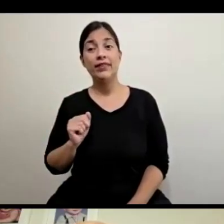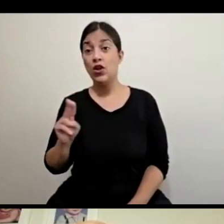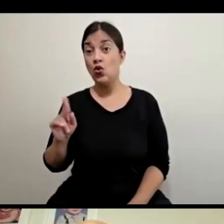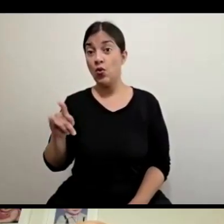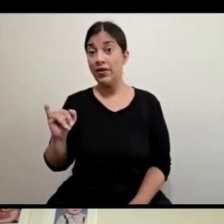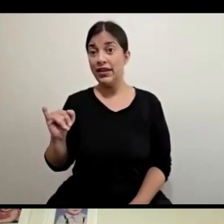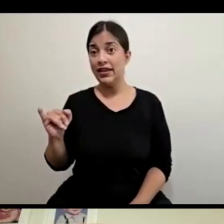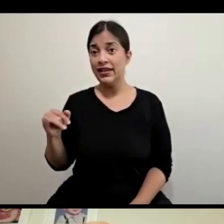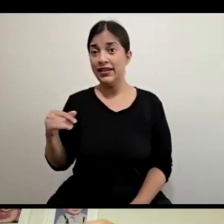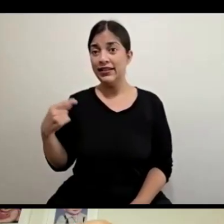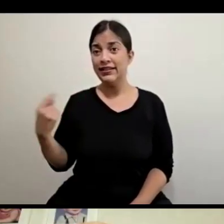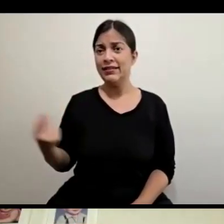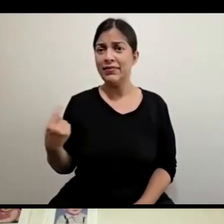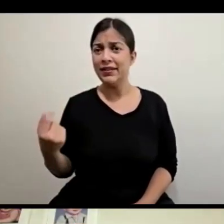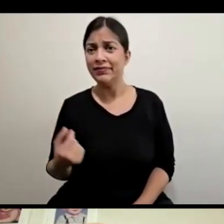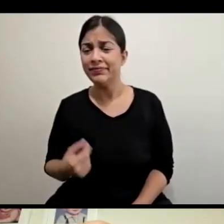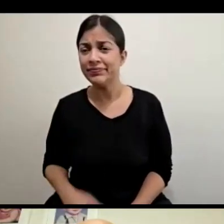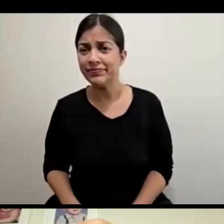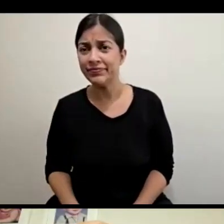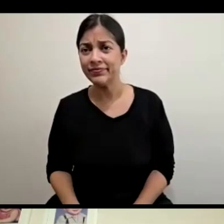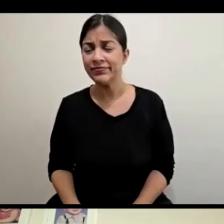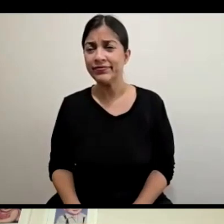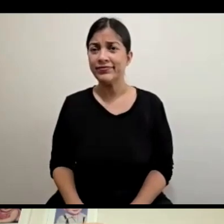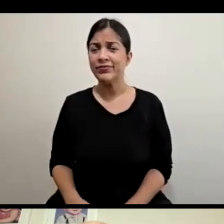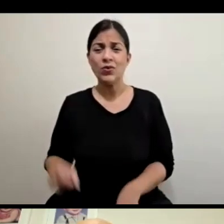ardiendo contra el ROTC, las grandes, eso fue,